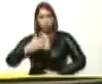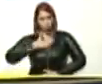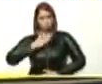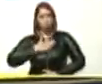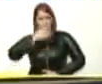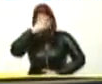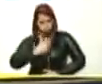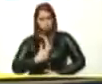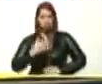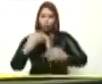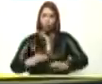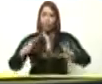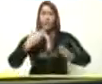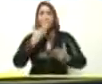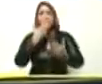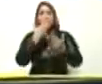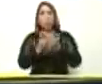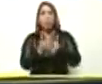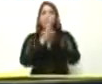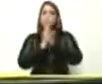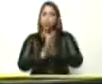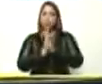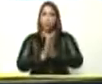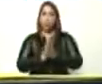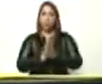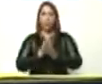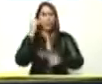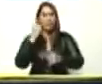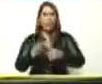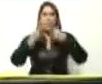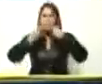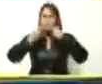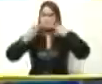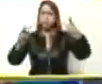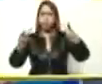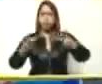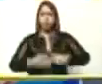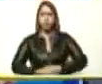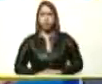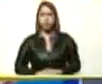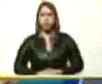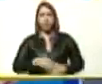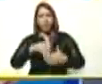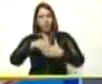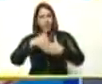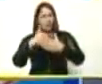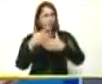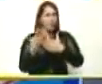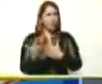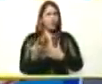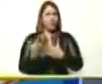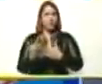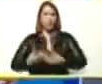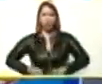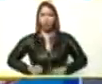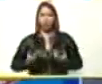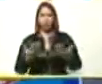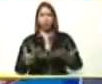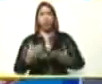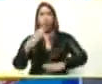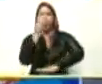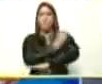le pido, que destape, la olla podrida, del madrugonazo, que se dieron, los